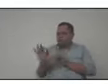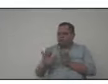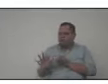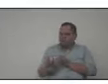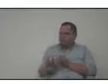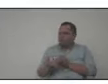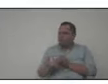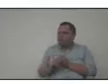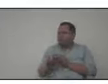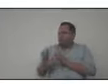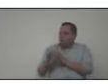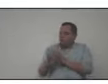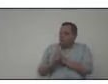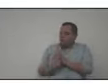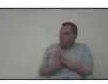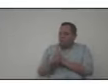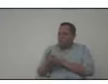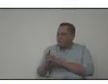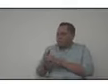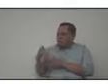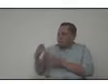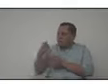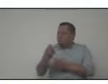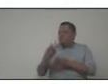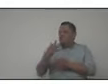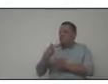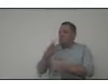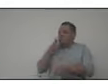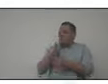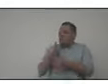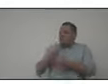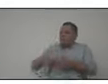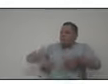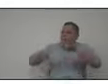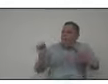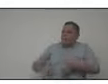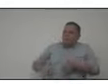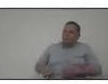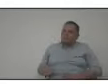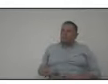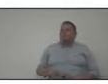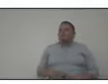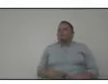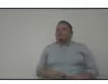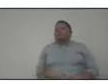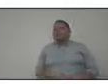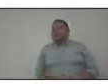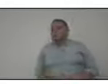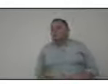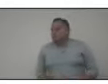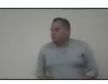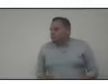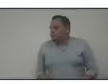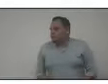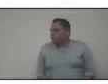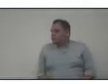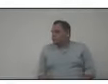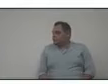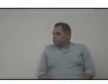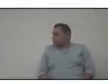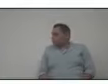un programa financiero que presentamos a la superintendencia sea aprobado para que podamos enervar ese otro